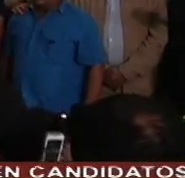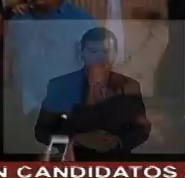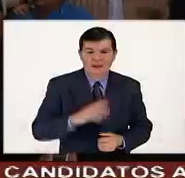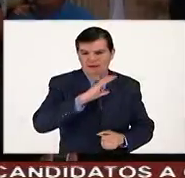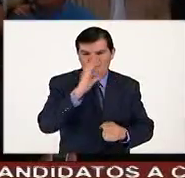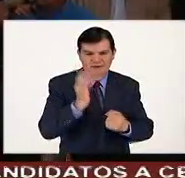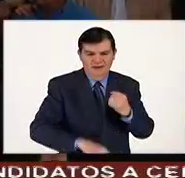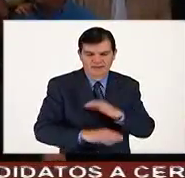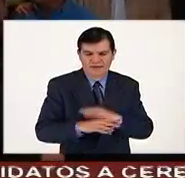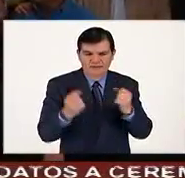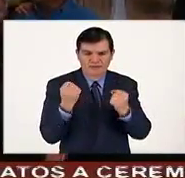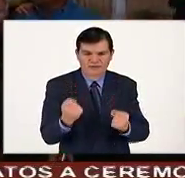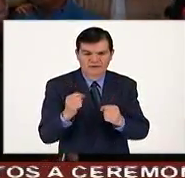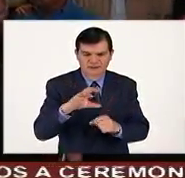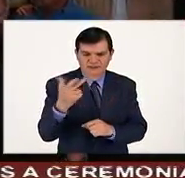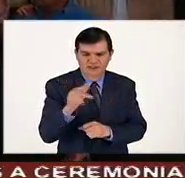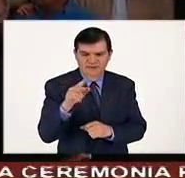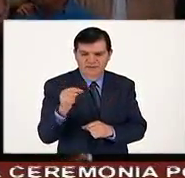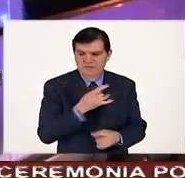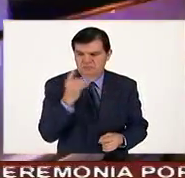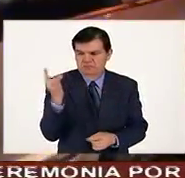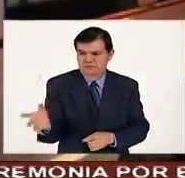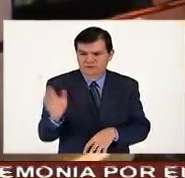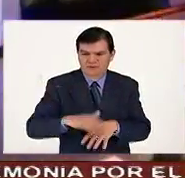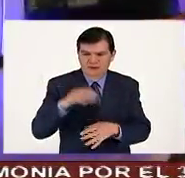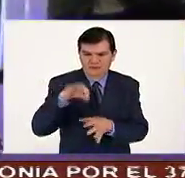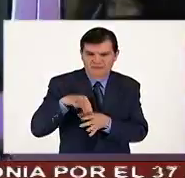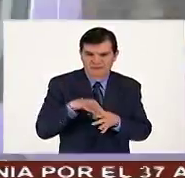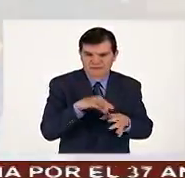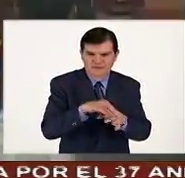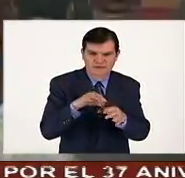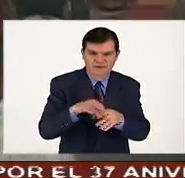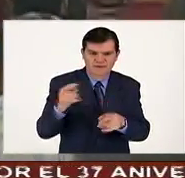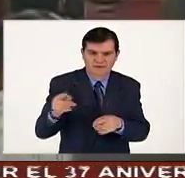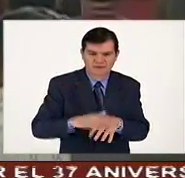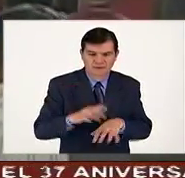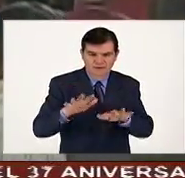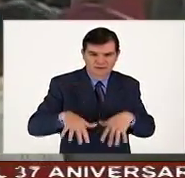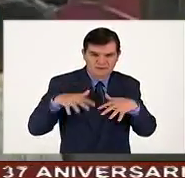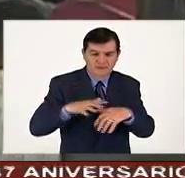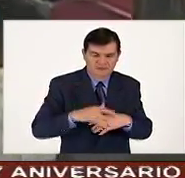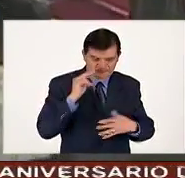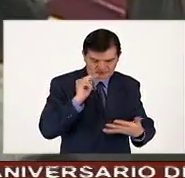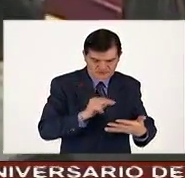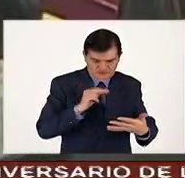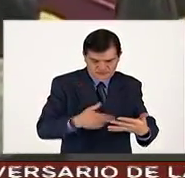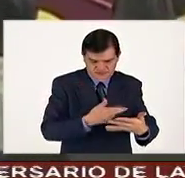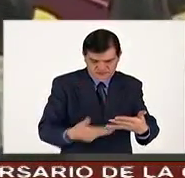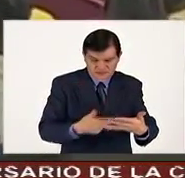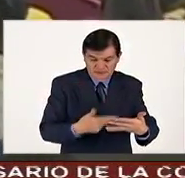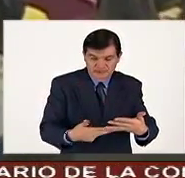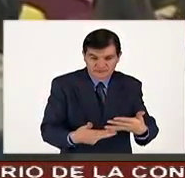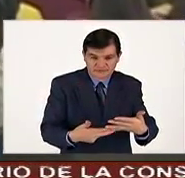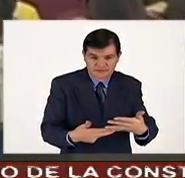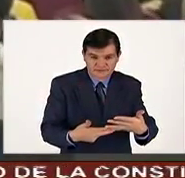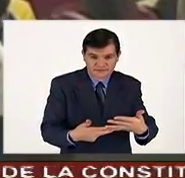Fin al poder absoluto del chavismo, pierden las elecciones parlamentarias. Viendo estos resultados,